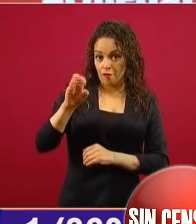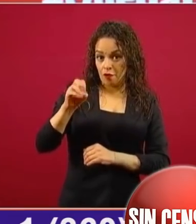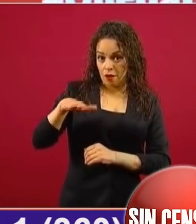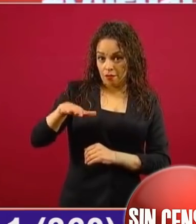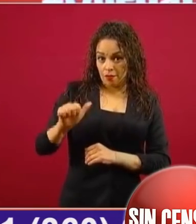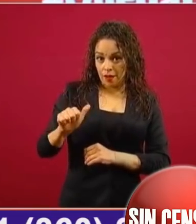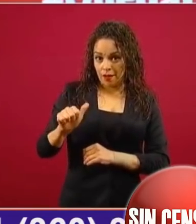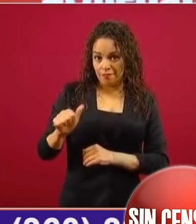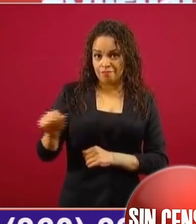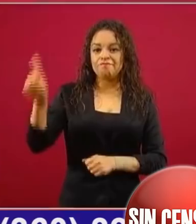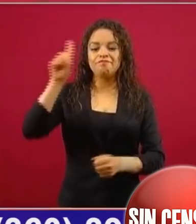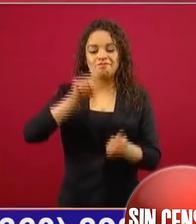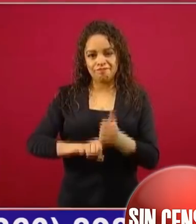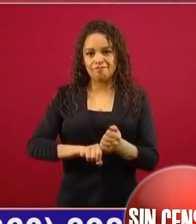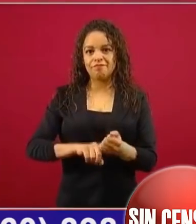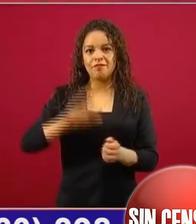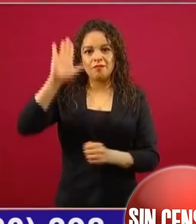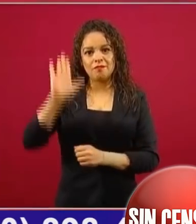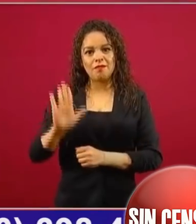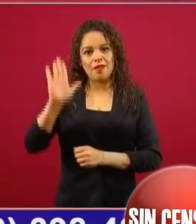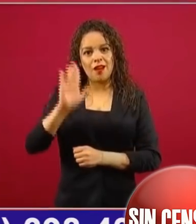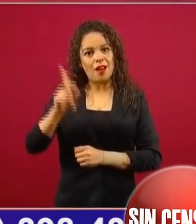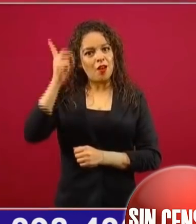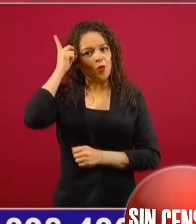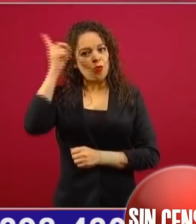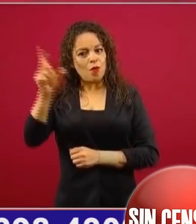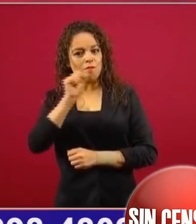del país, se sentían